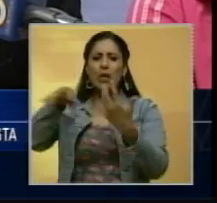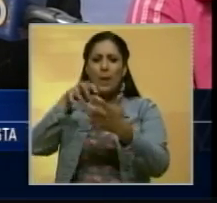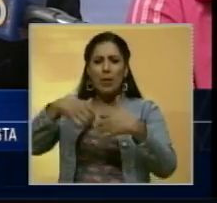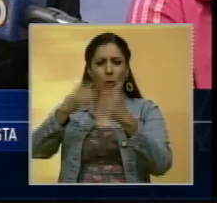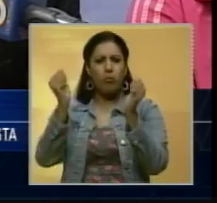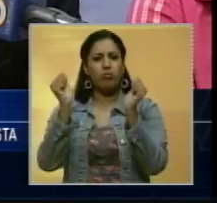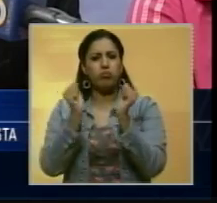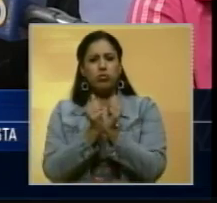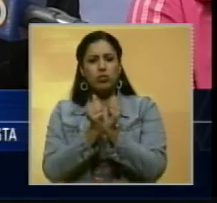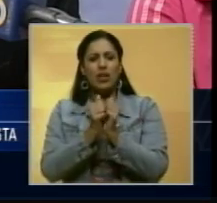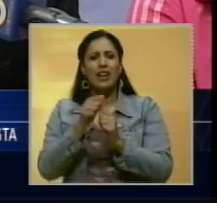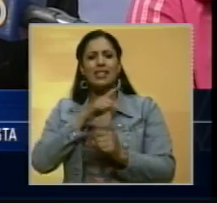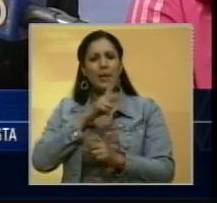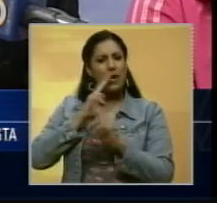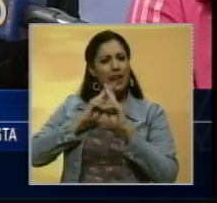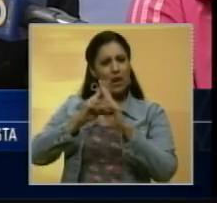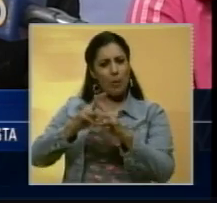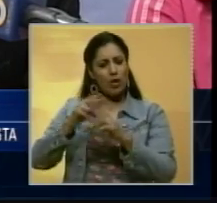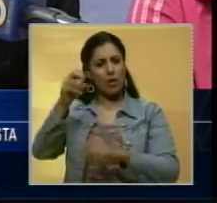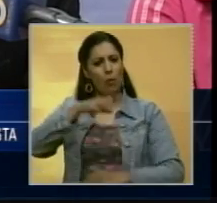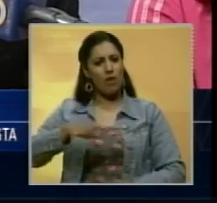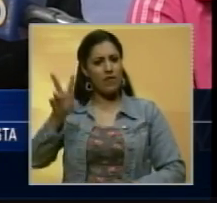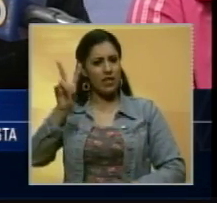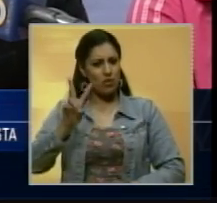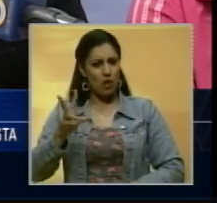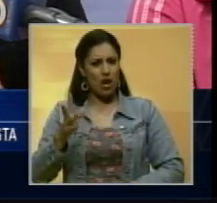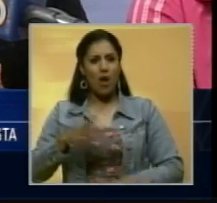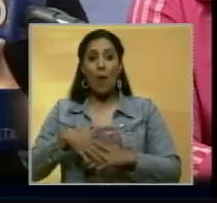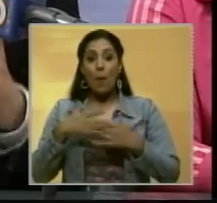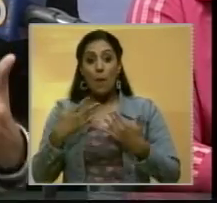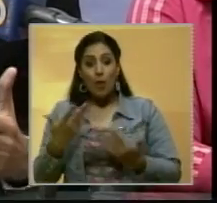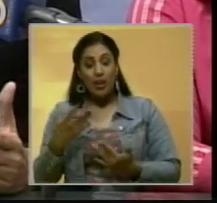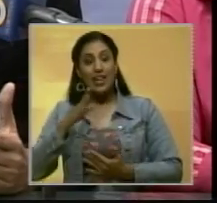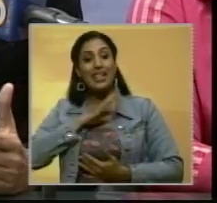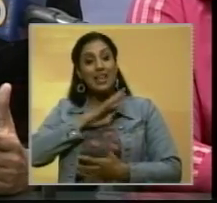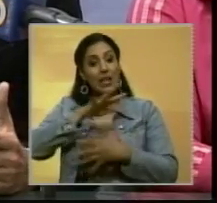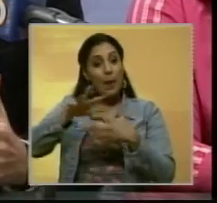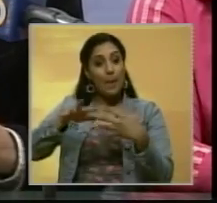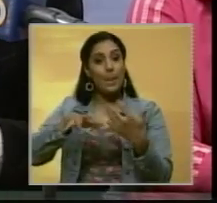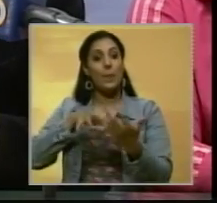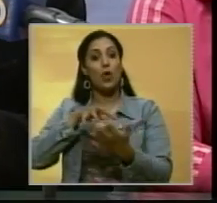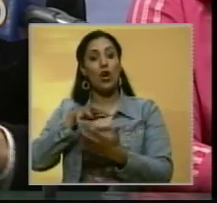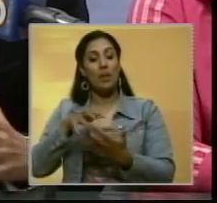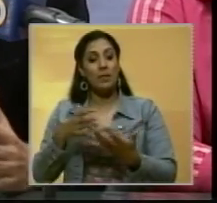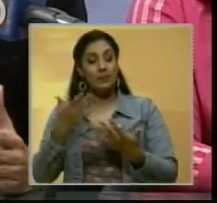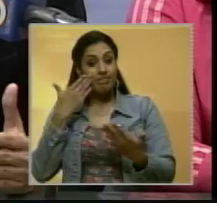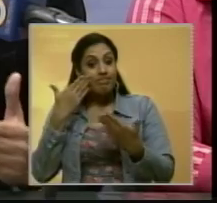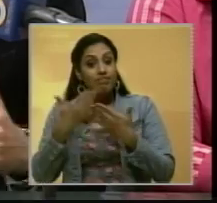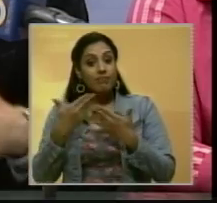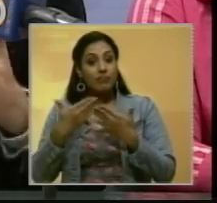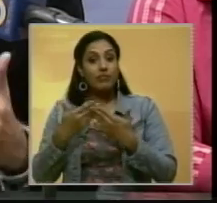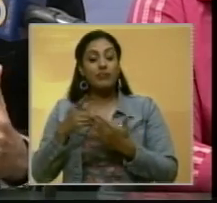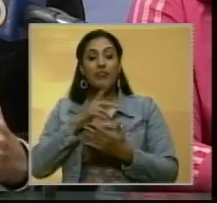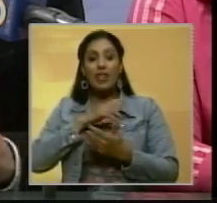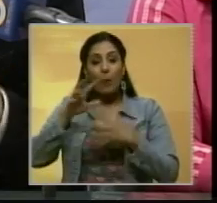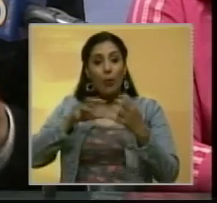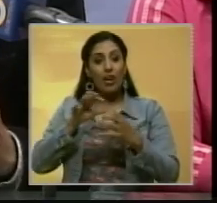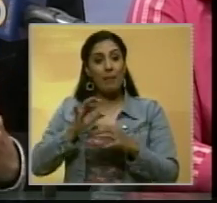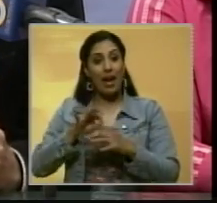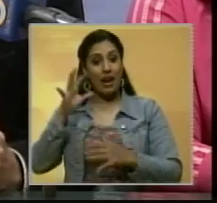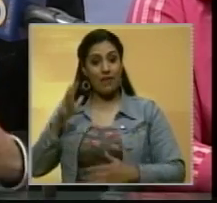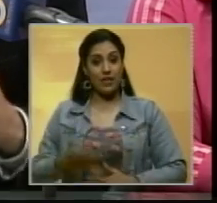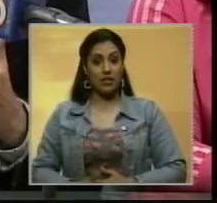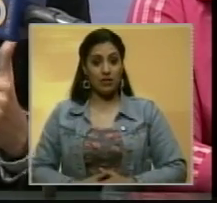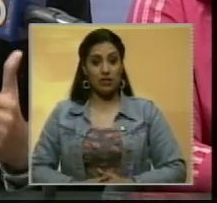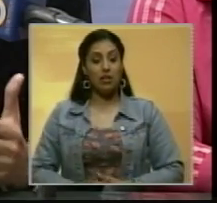lo que significaría la respuesta que da el pueblo venezolano, porque eso genera evidentemente una confrontación.